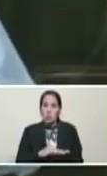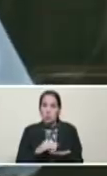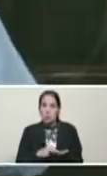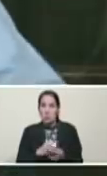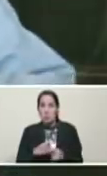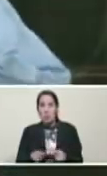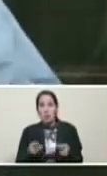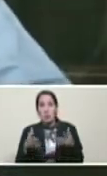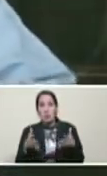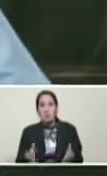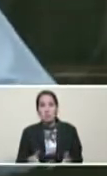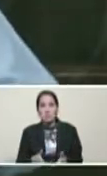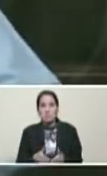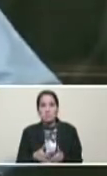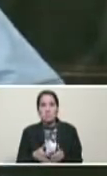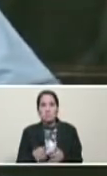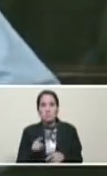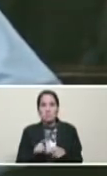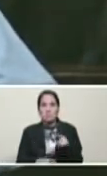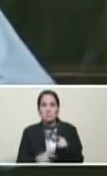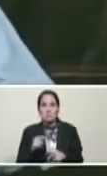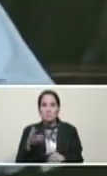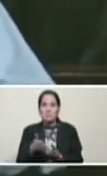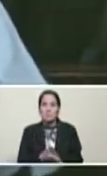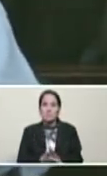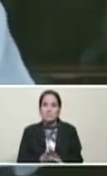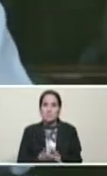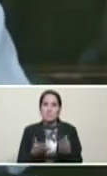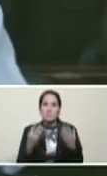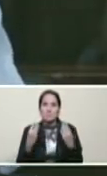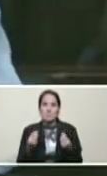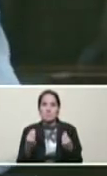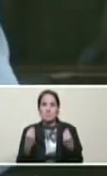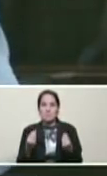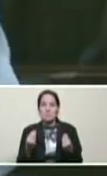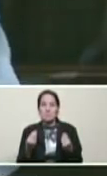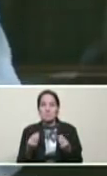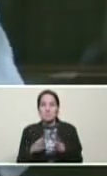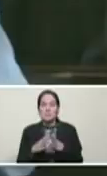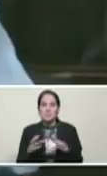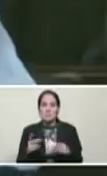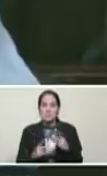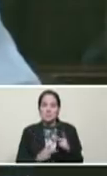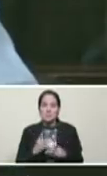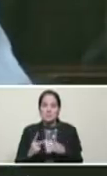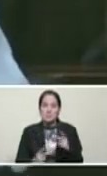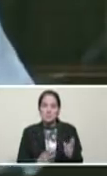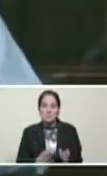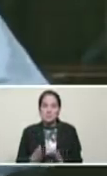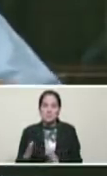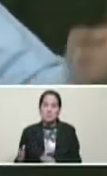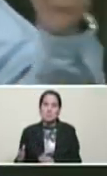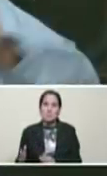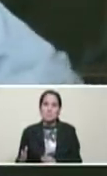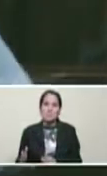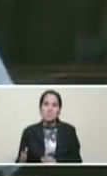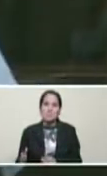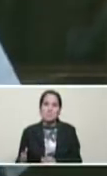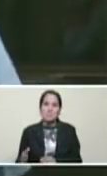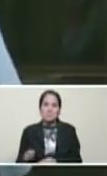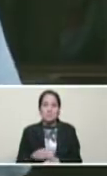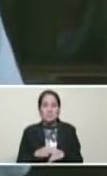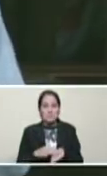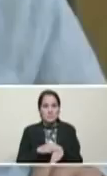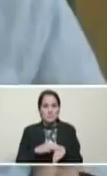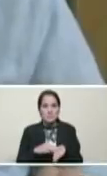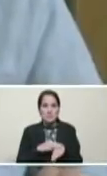para a parir a parir ese tiene que ser todo el proceso de planificación de acción permanente ministro